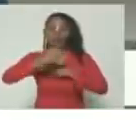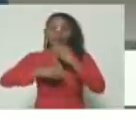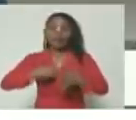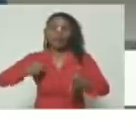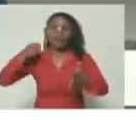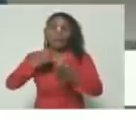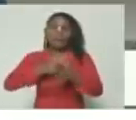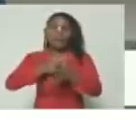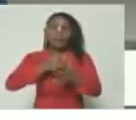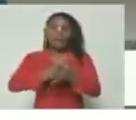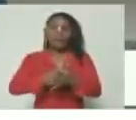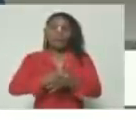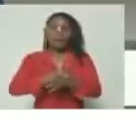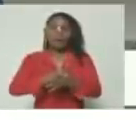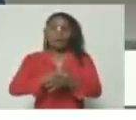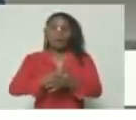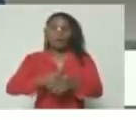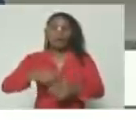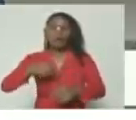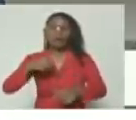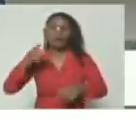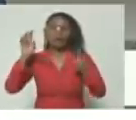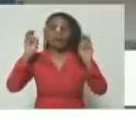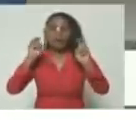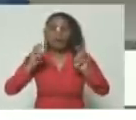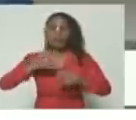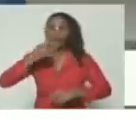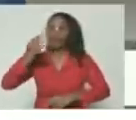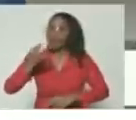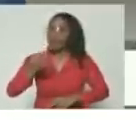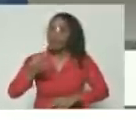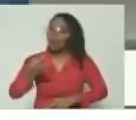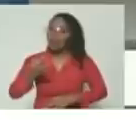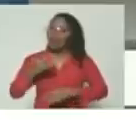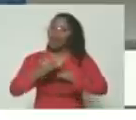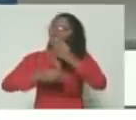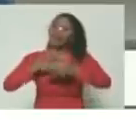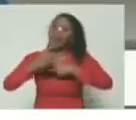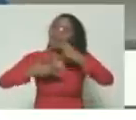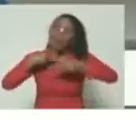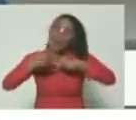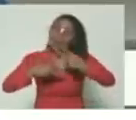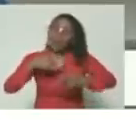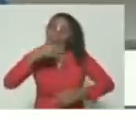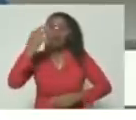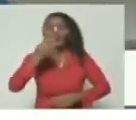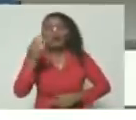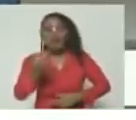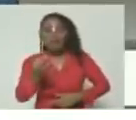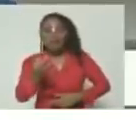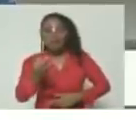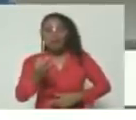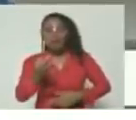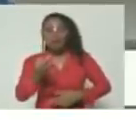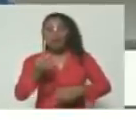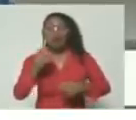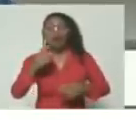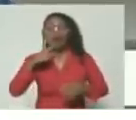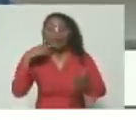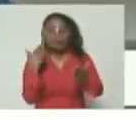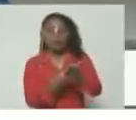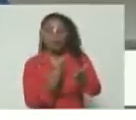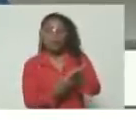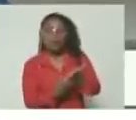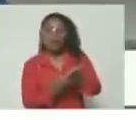perseverancia, es cuestión de realidades. O hacemos política para las realidades con la verdad,